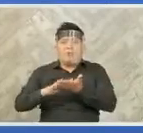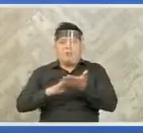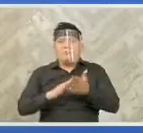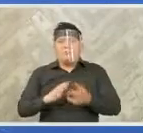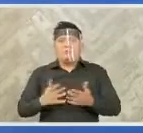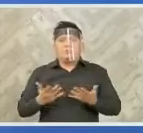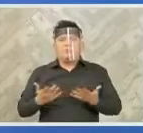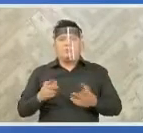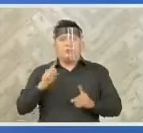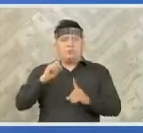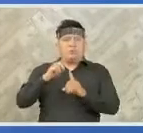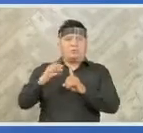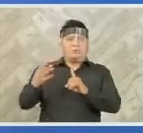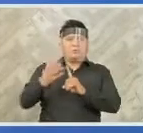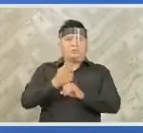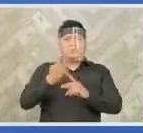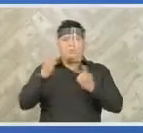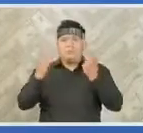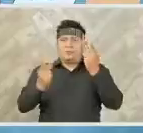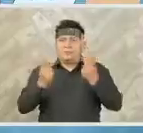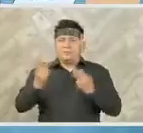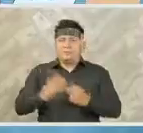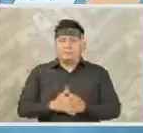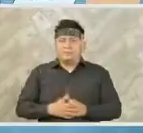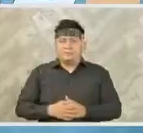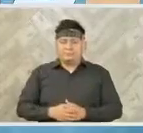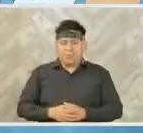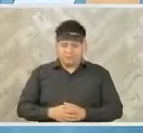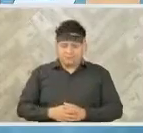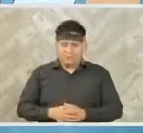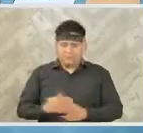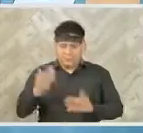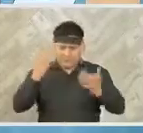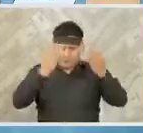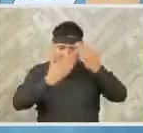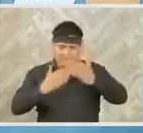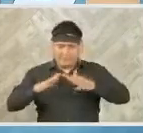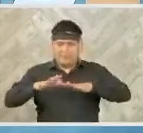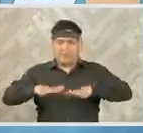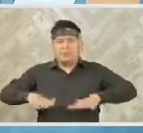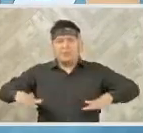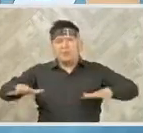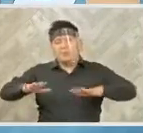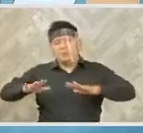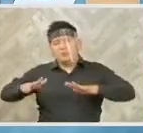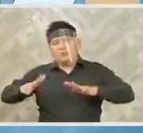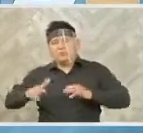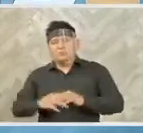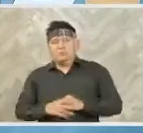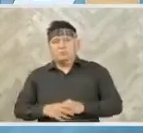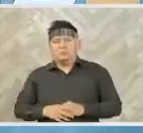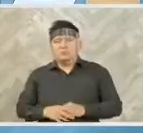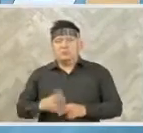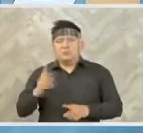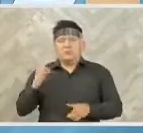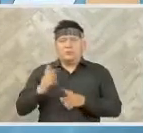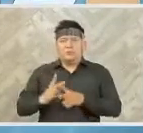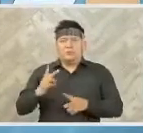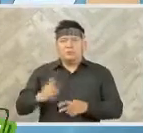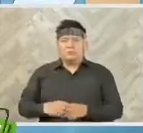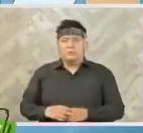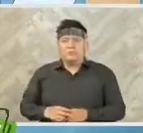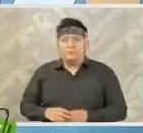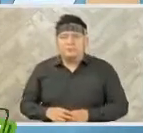y qué ha logrado con esas visitas. Bueno, primero el análisis del sector. Hay que hacer un análisis en temas delictivos. Esto se hace